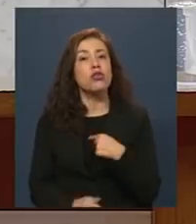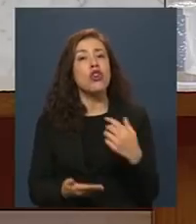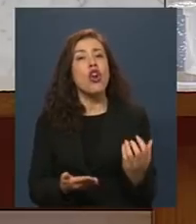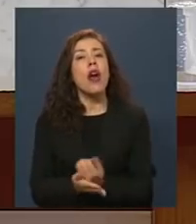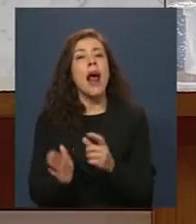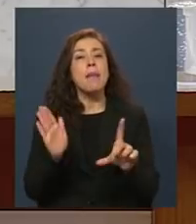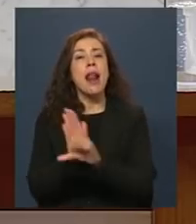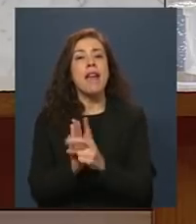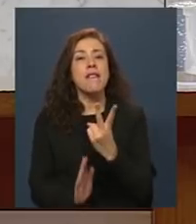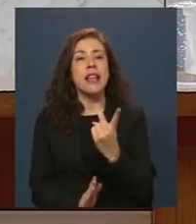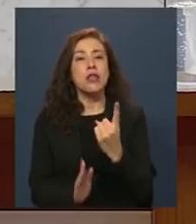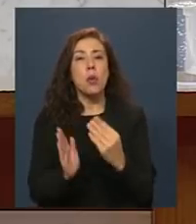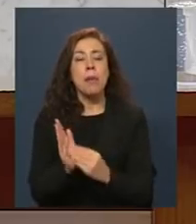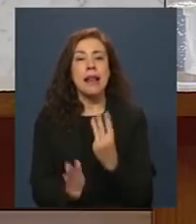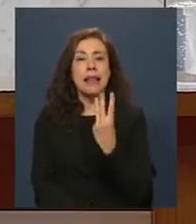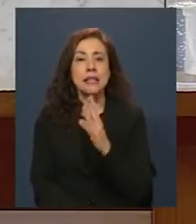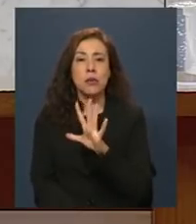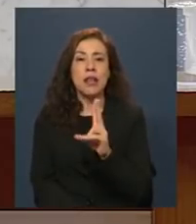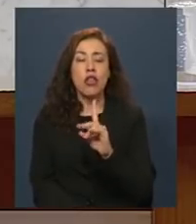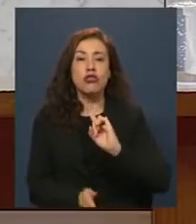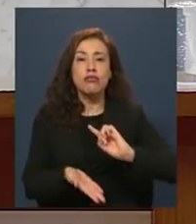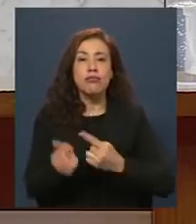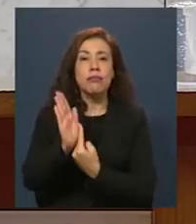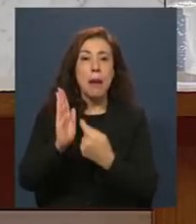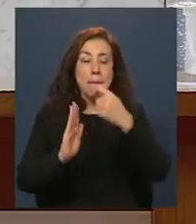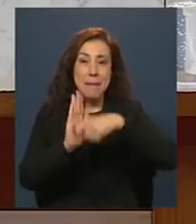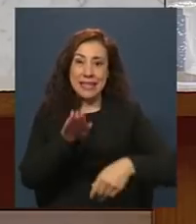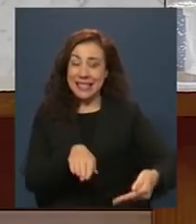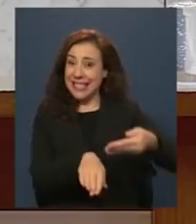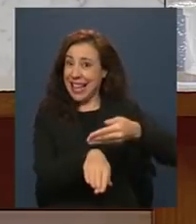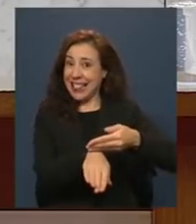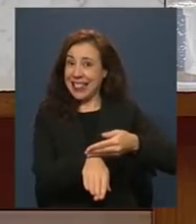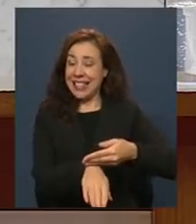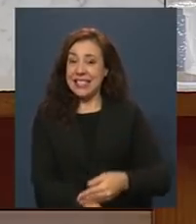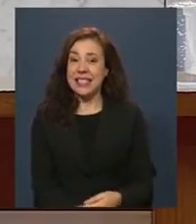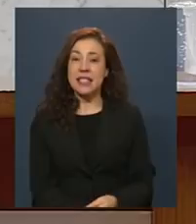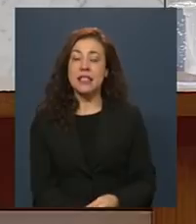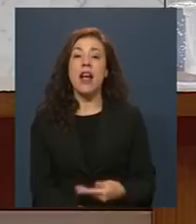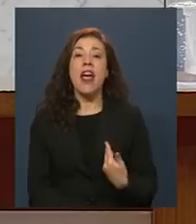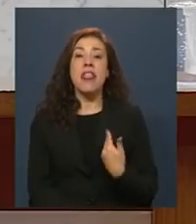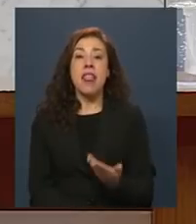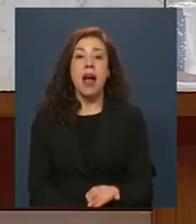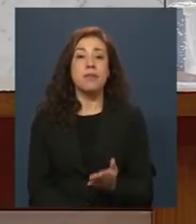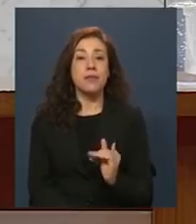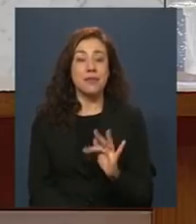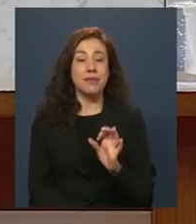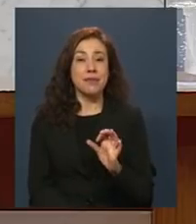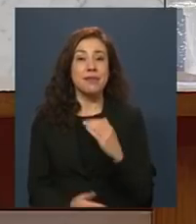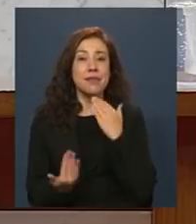Ley 21.352, promulgada el mes pasado, que concede un ingreso familiar de